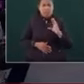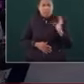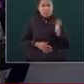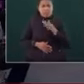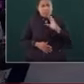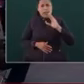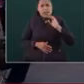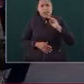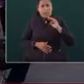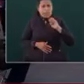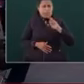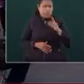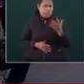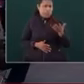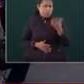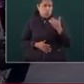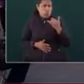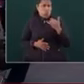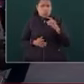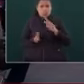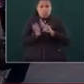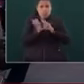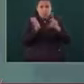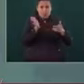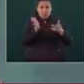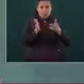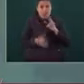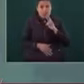y todos. En la Reforma, todos.